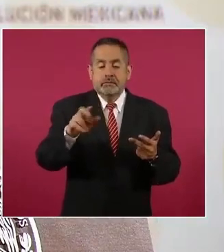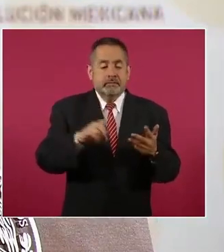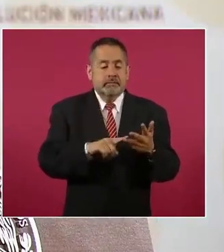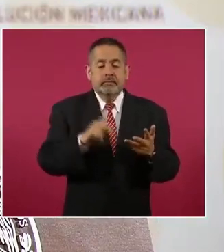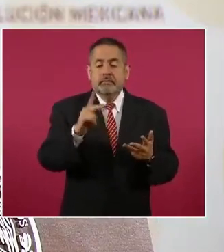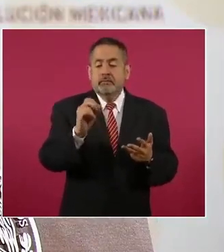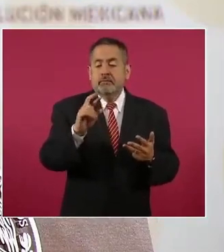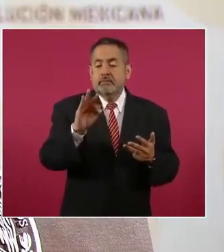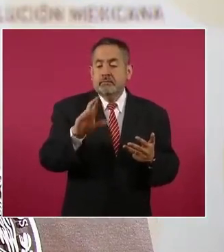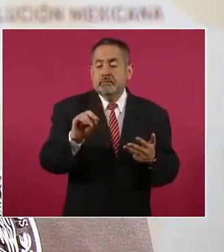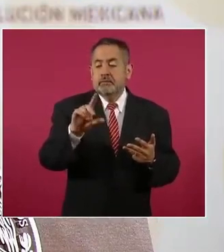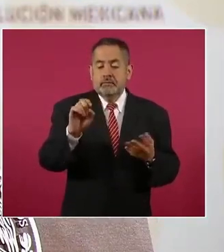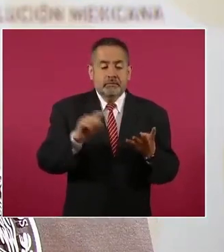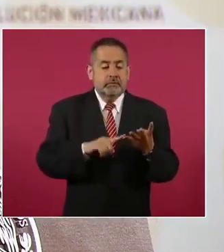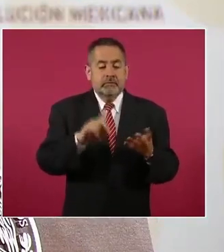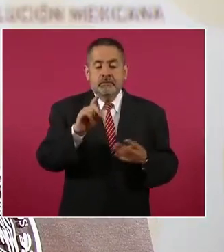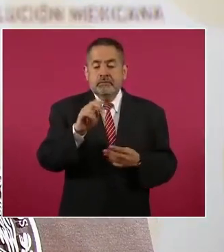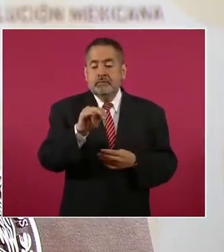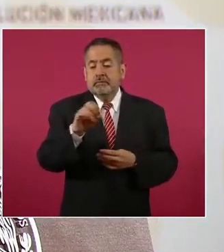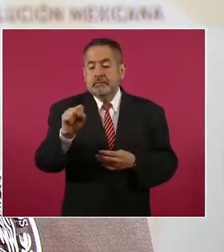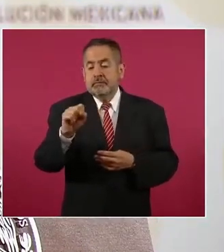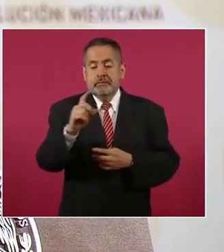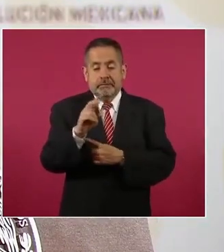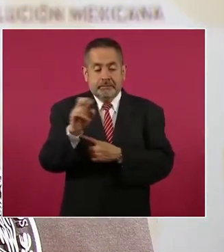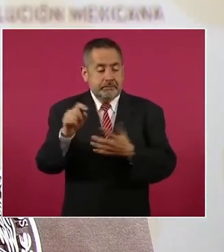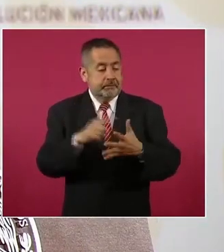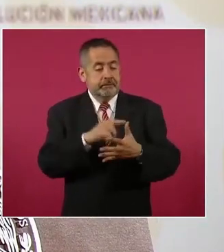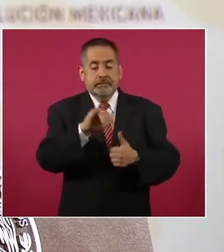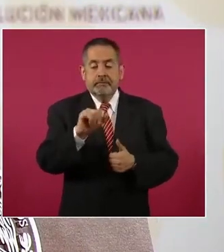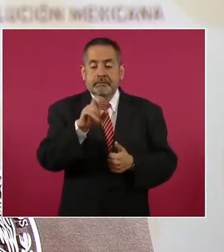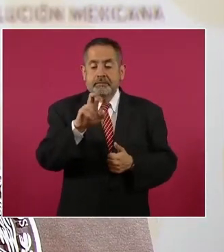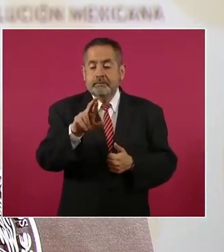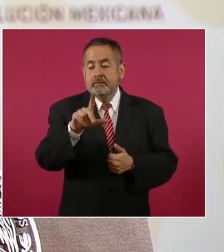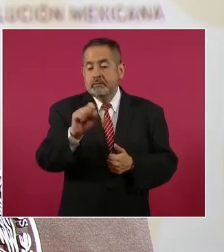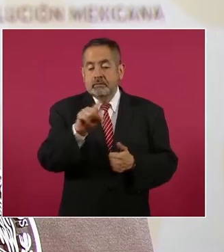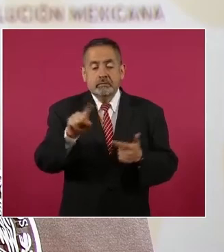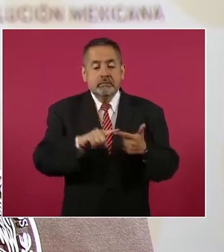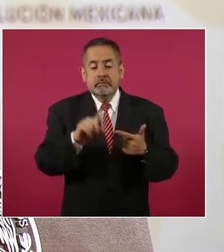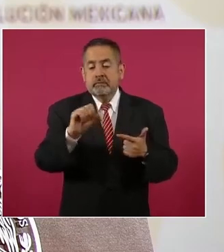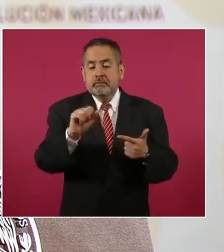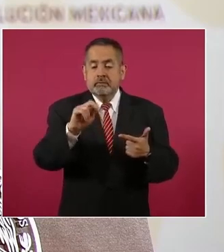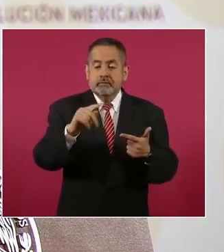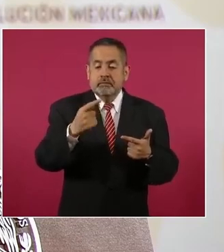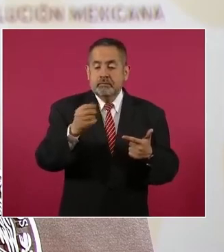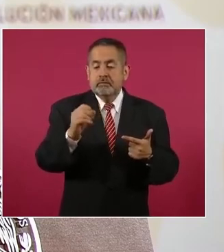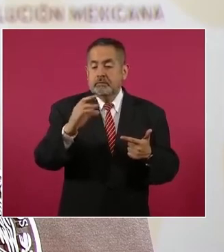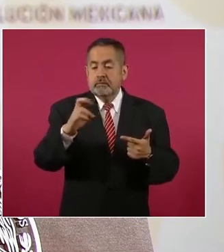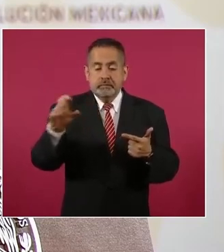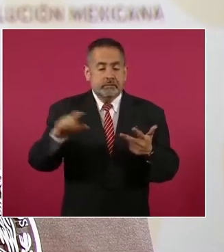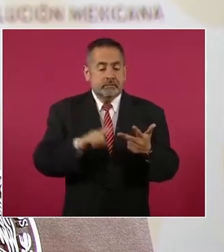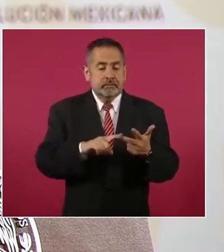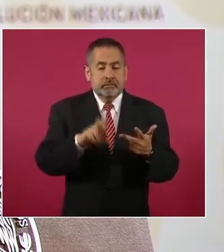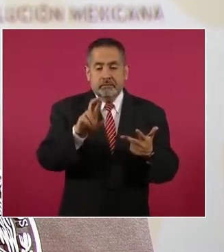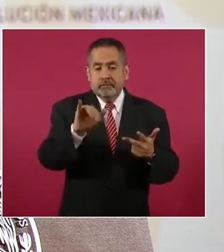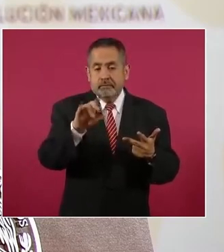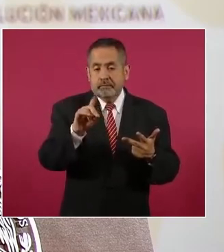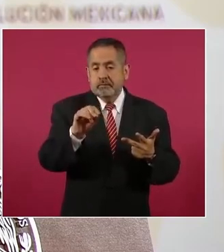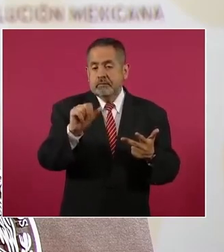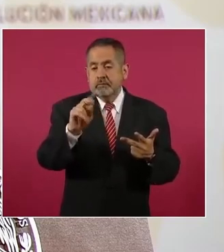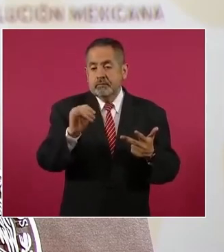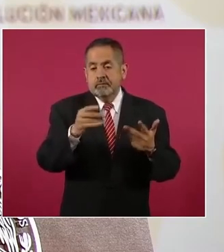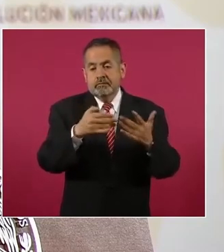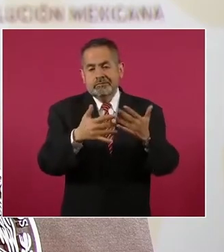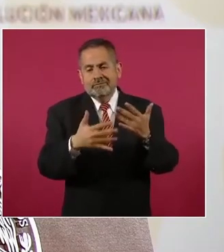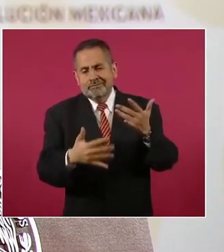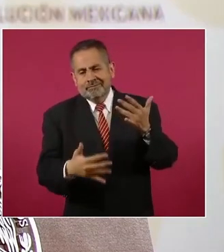Muñoz Ledo, Denis Dresser, Javier Lozano, Santiago Krill y Ricardo Anaya. Bueno, esto por mencionar